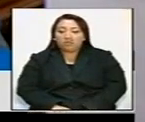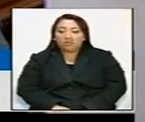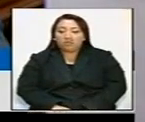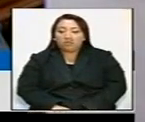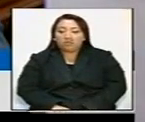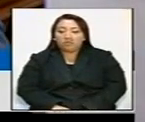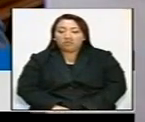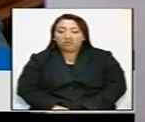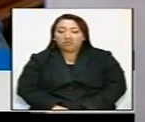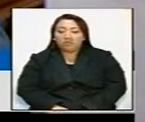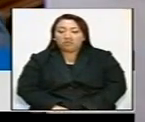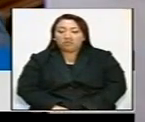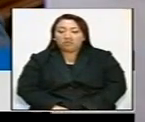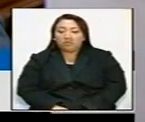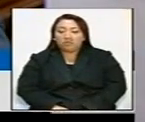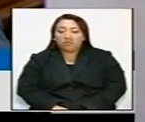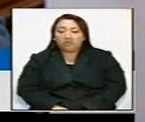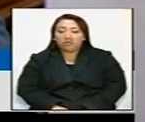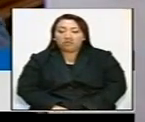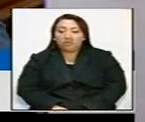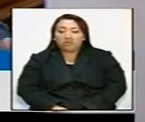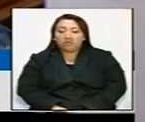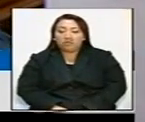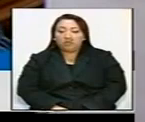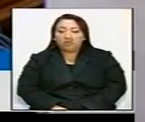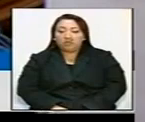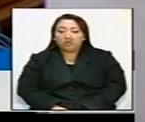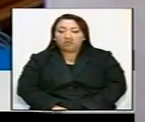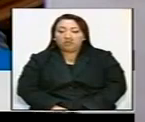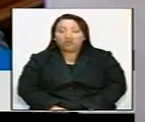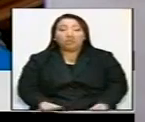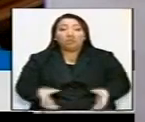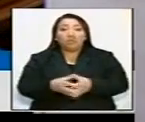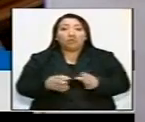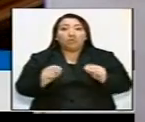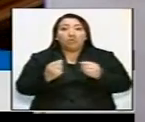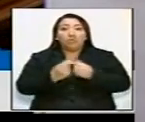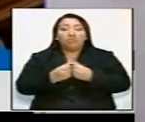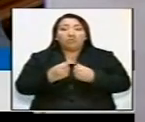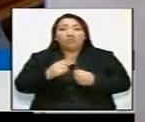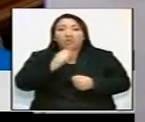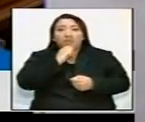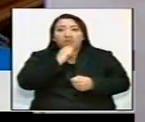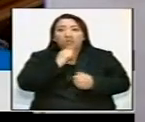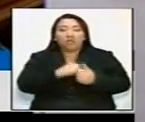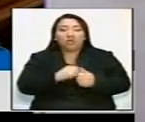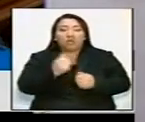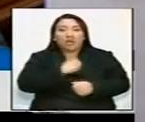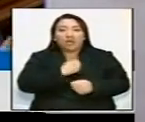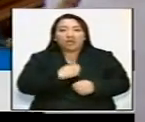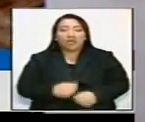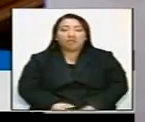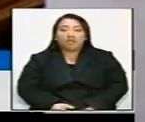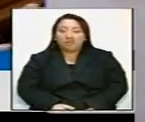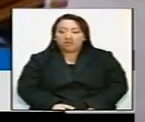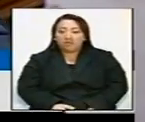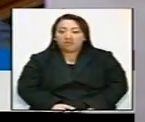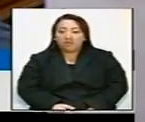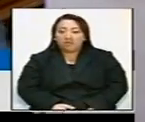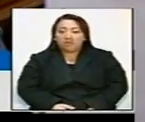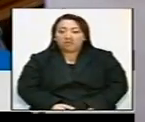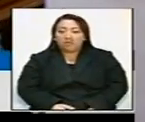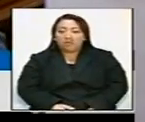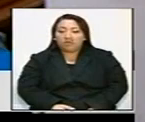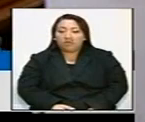ha desarrollado este Plan Nacional de Competitividad en conjunto con el sector privado y la academia. Desde el Consejo Privado